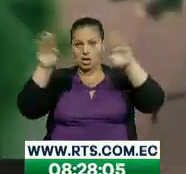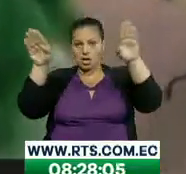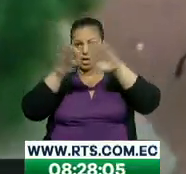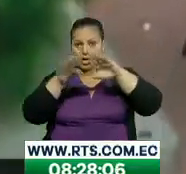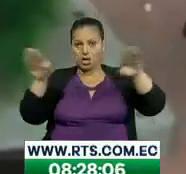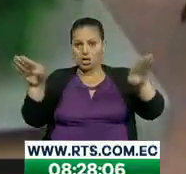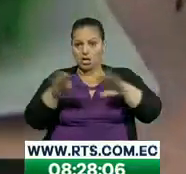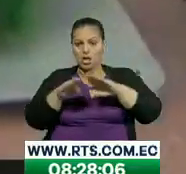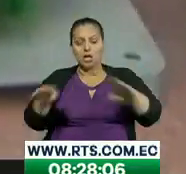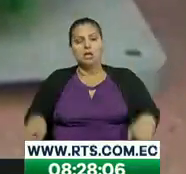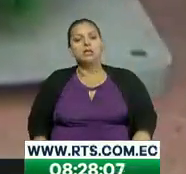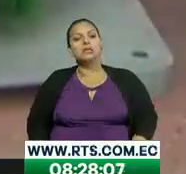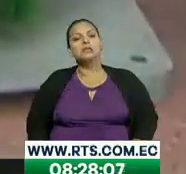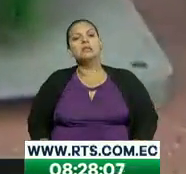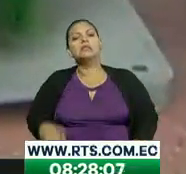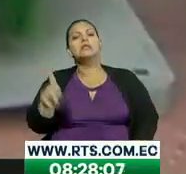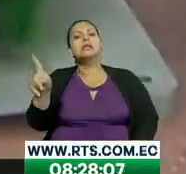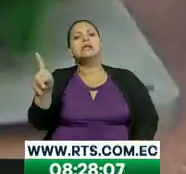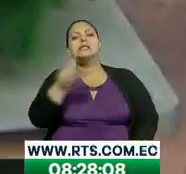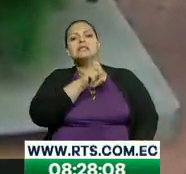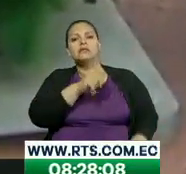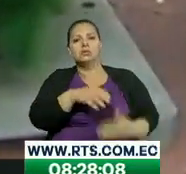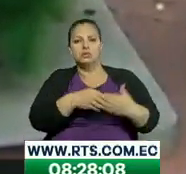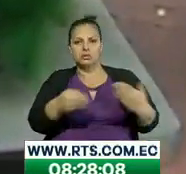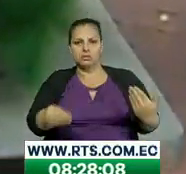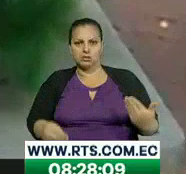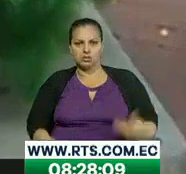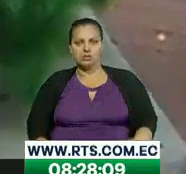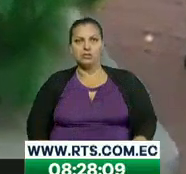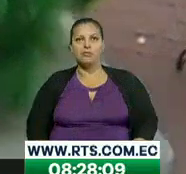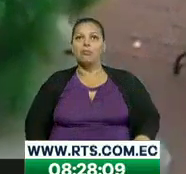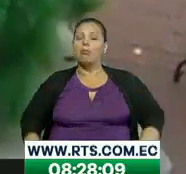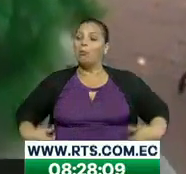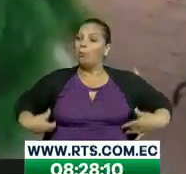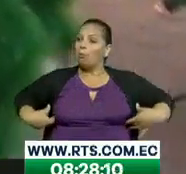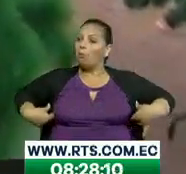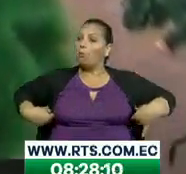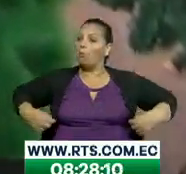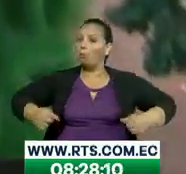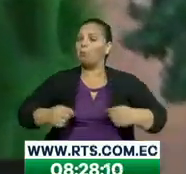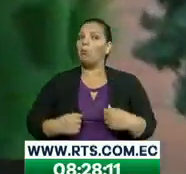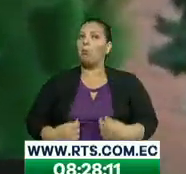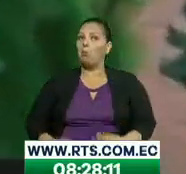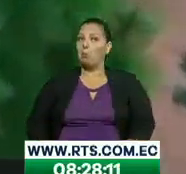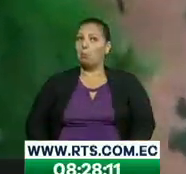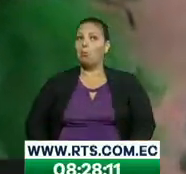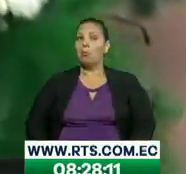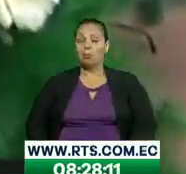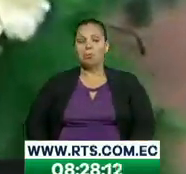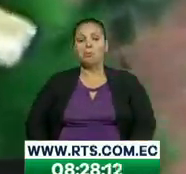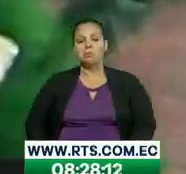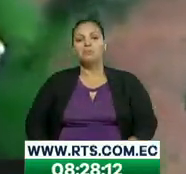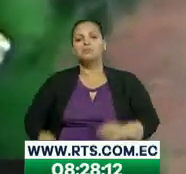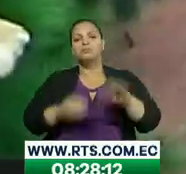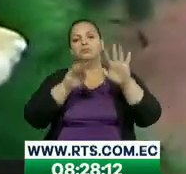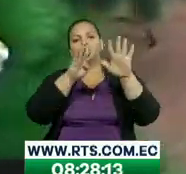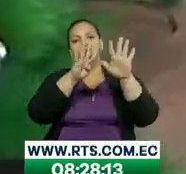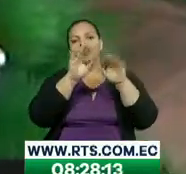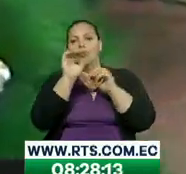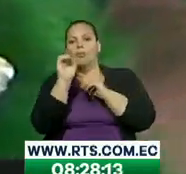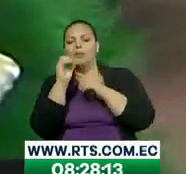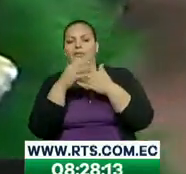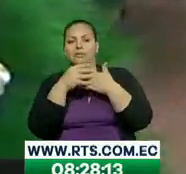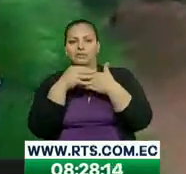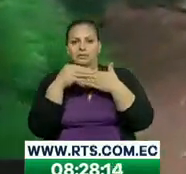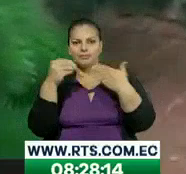Ah, miren, tienen una base muy bonita, $90. Esto si usted quiere ya un árbol tal vez más frondoso, depende